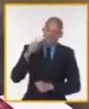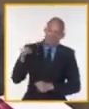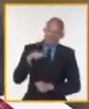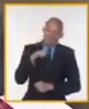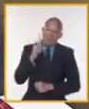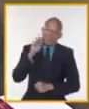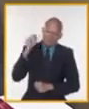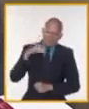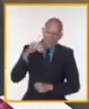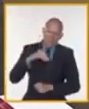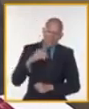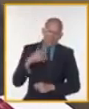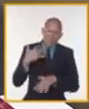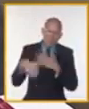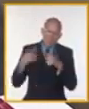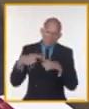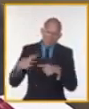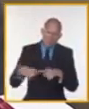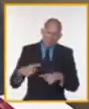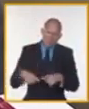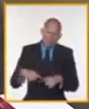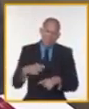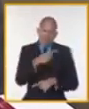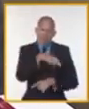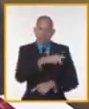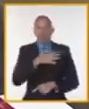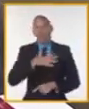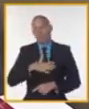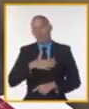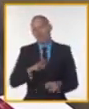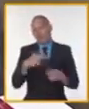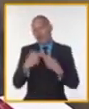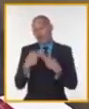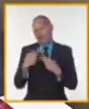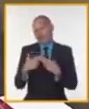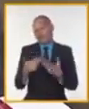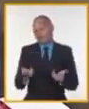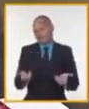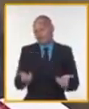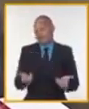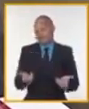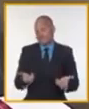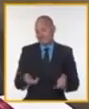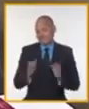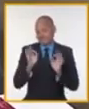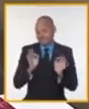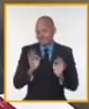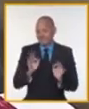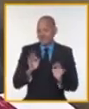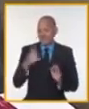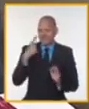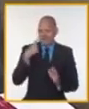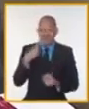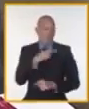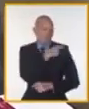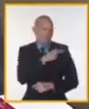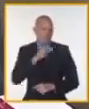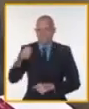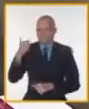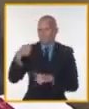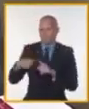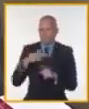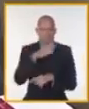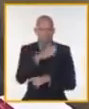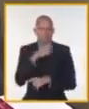eso es garantía. Y es también optimismo lo que inyecta a la vida cotidiana, más allá de las